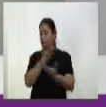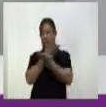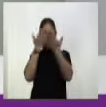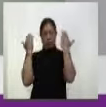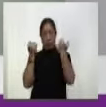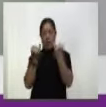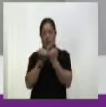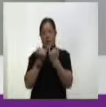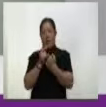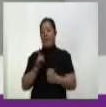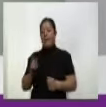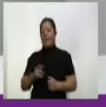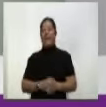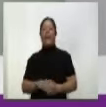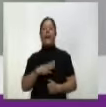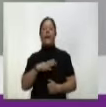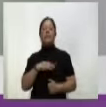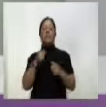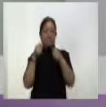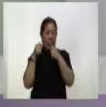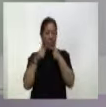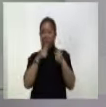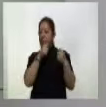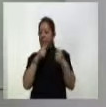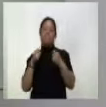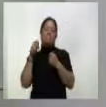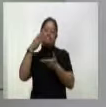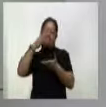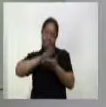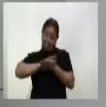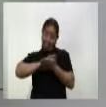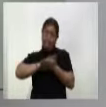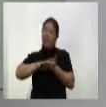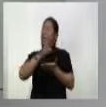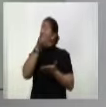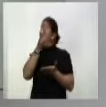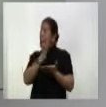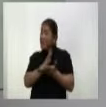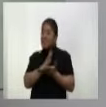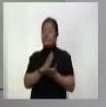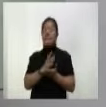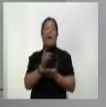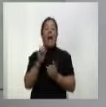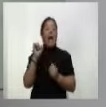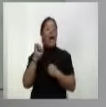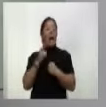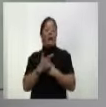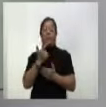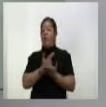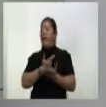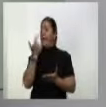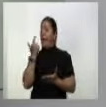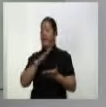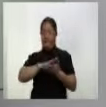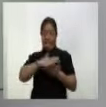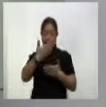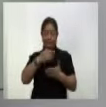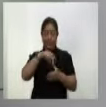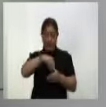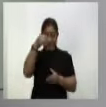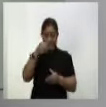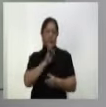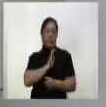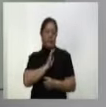se estará en un sobre cerrado y solamente por una situación mayor se podrá abrir ese sobre para